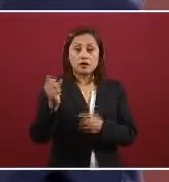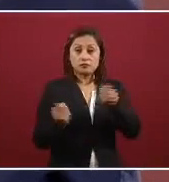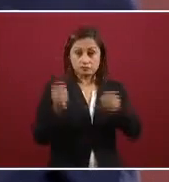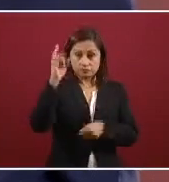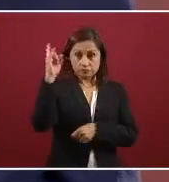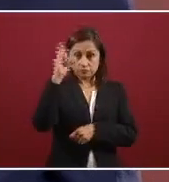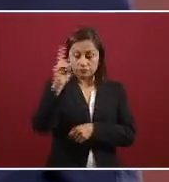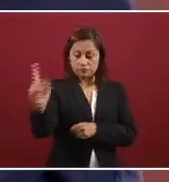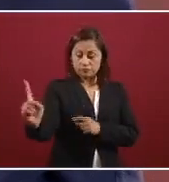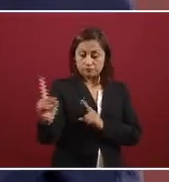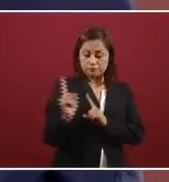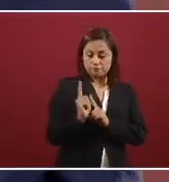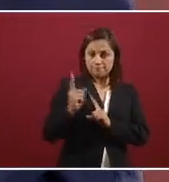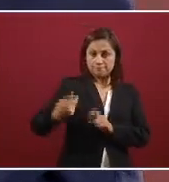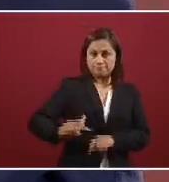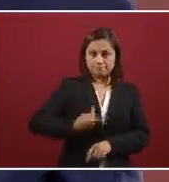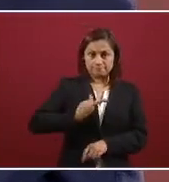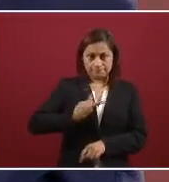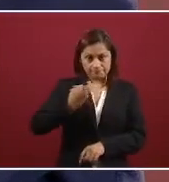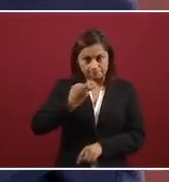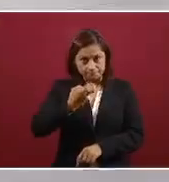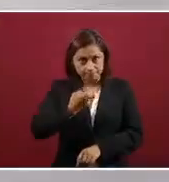preguntó fue eso.